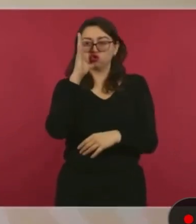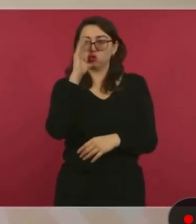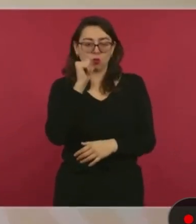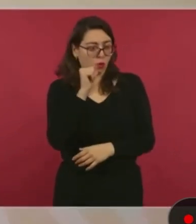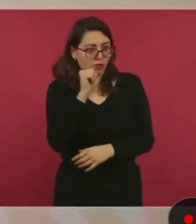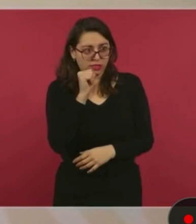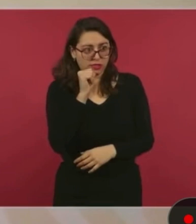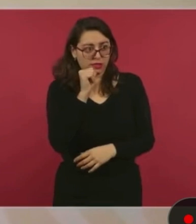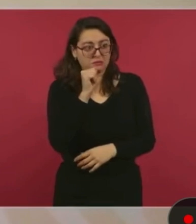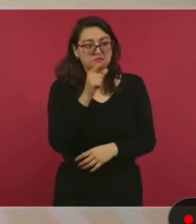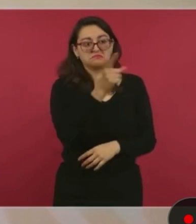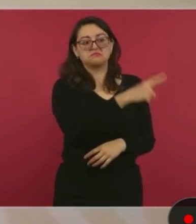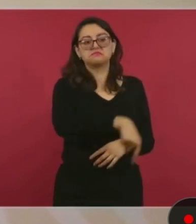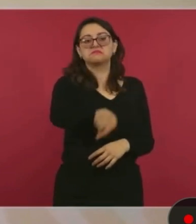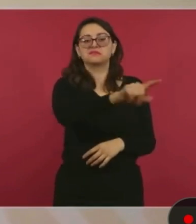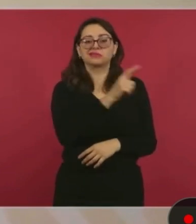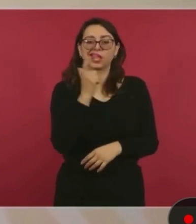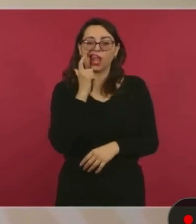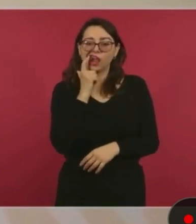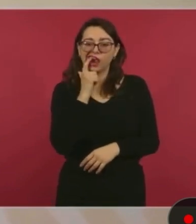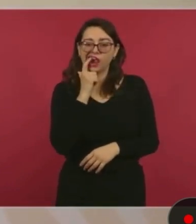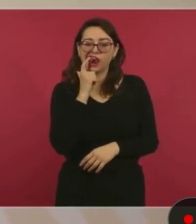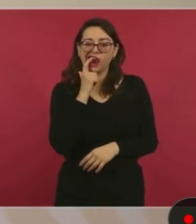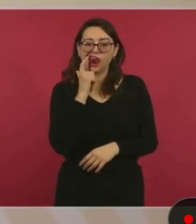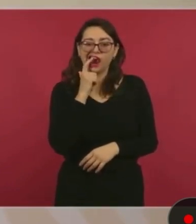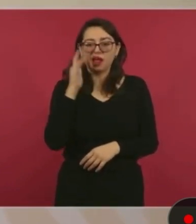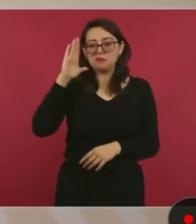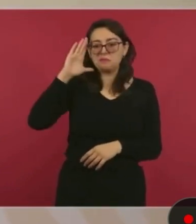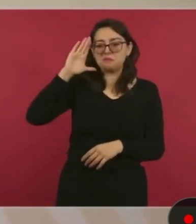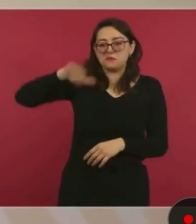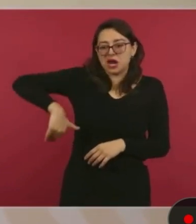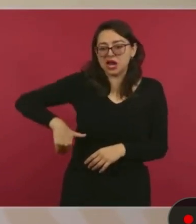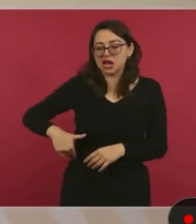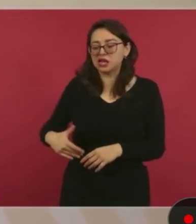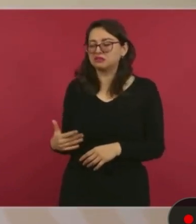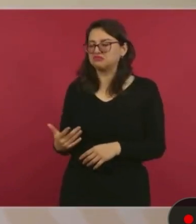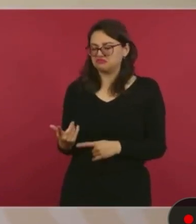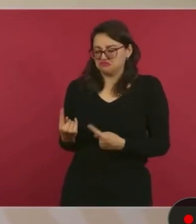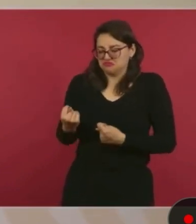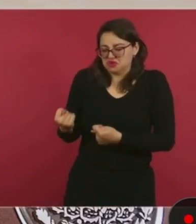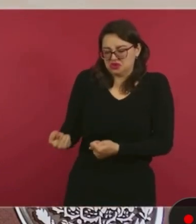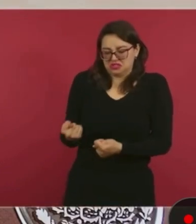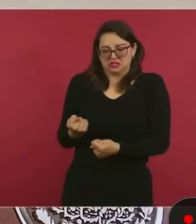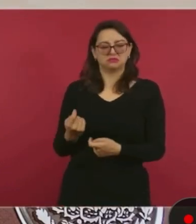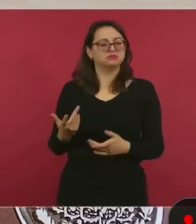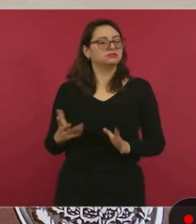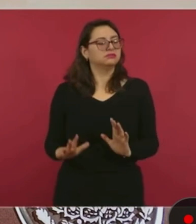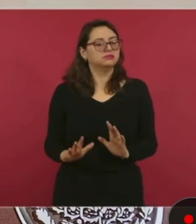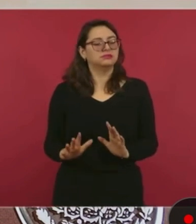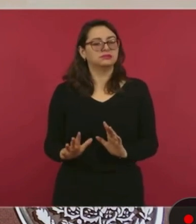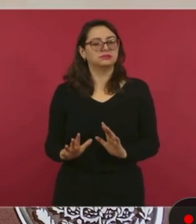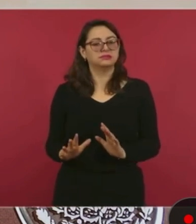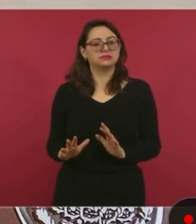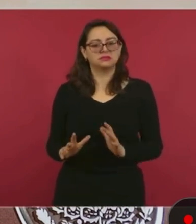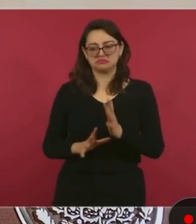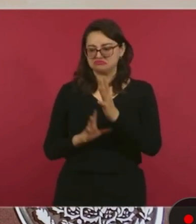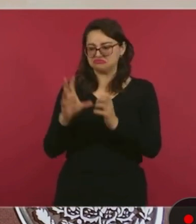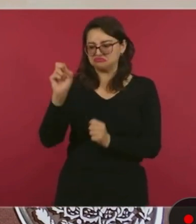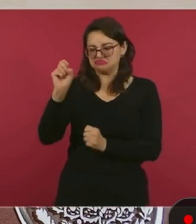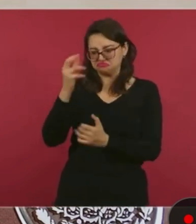violan la Constitución y ganan 4 veces más que el presidente.